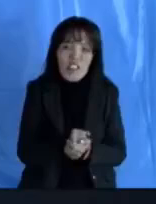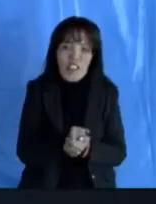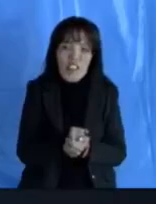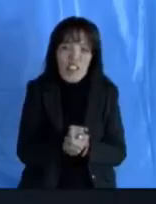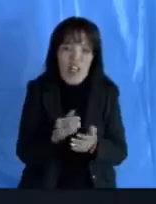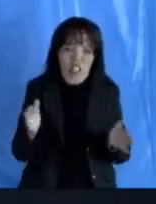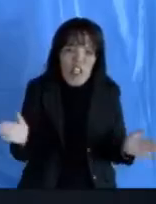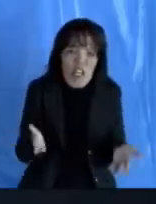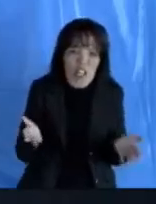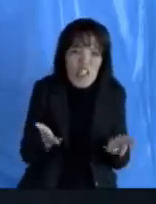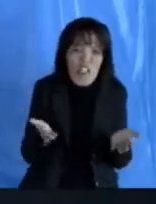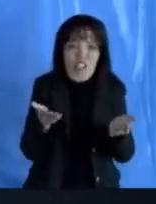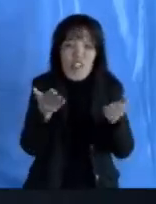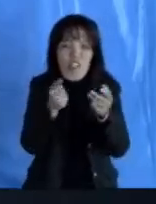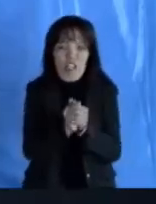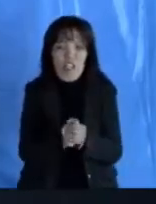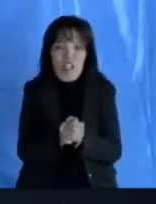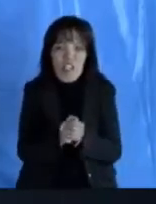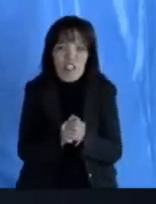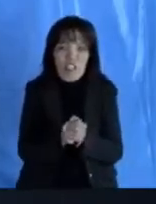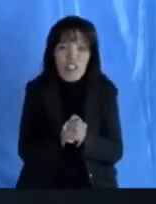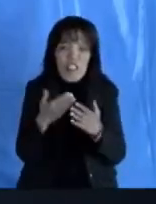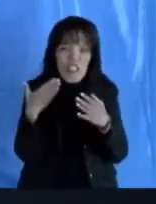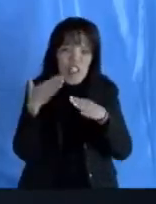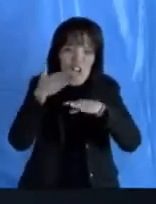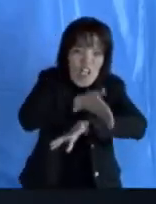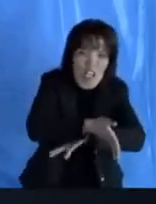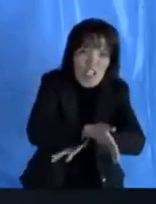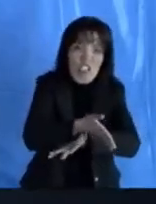puedan acceder a un trabajo digno que le